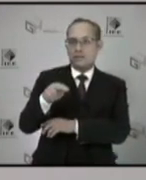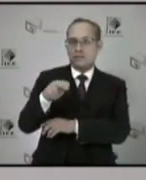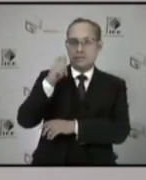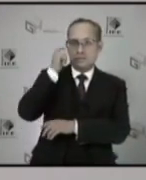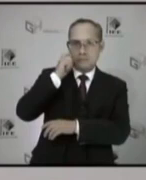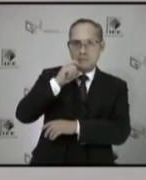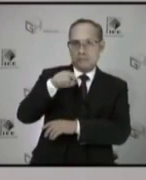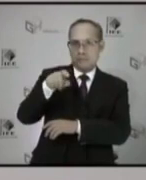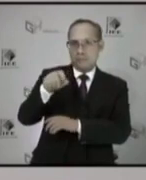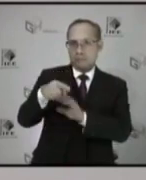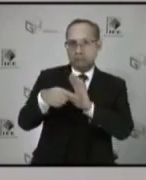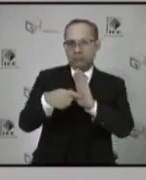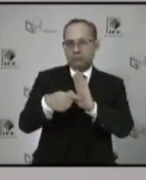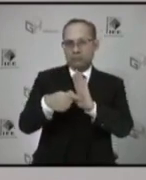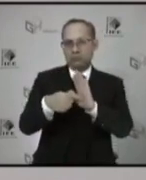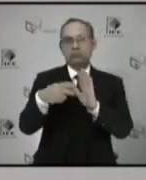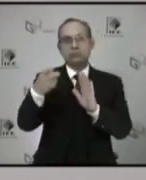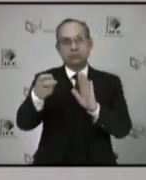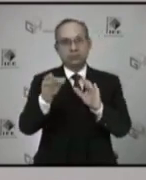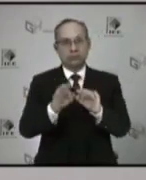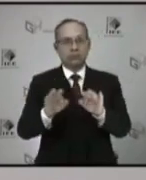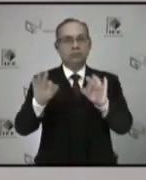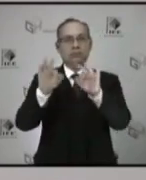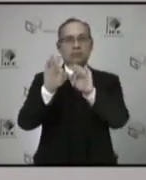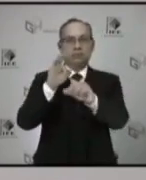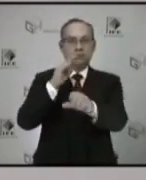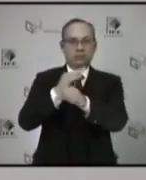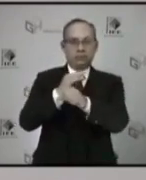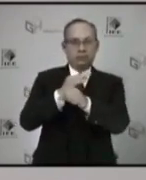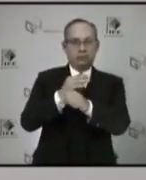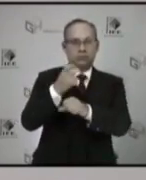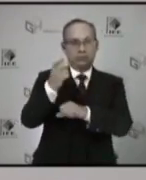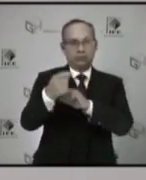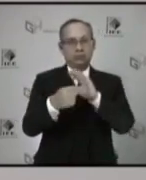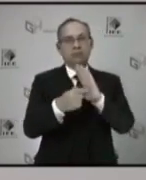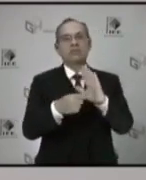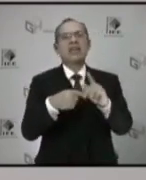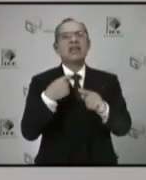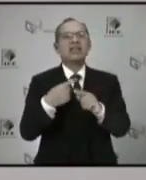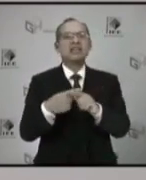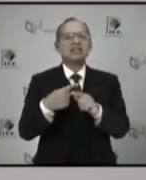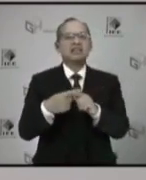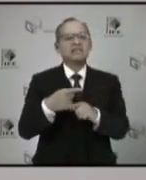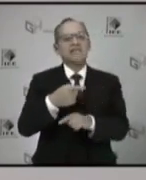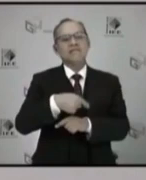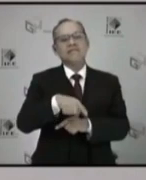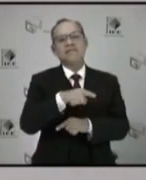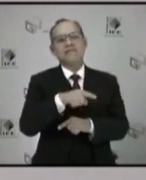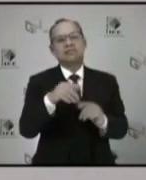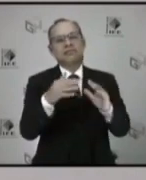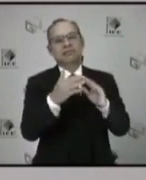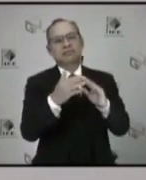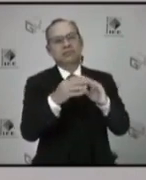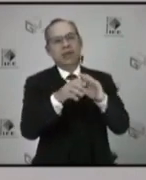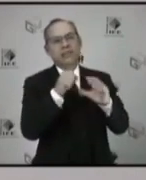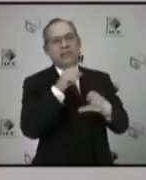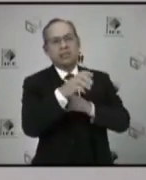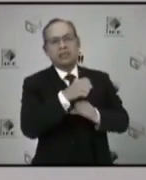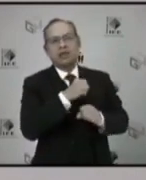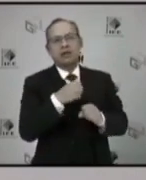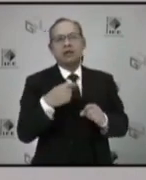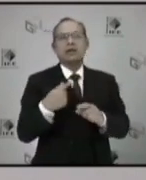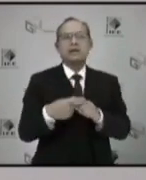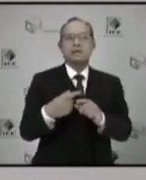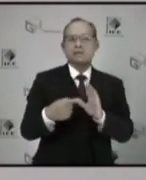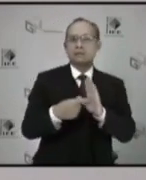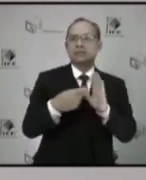es importante lo que usted menciona, que acompañen a quienes están siendo despojados de sus propiedades, un litigante, alguien